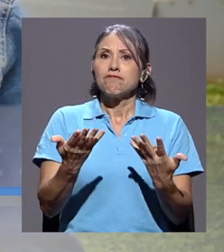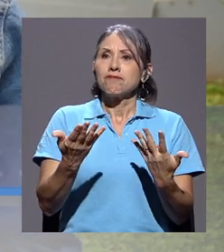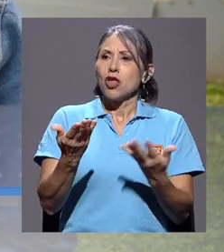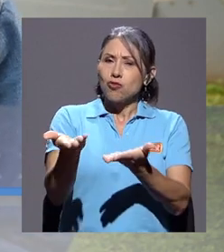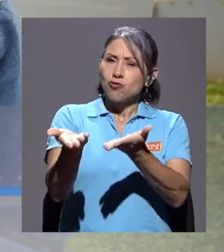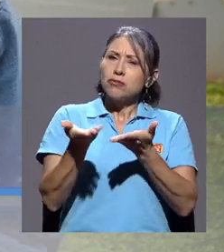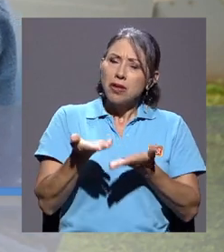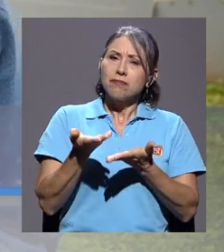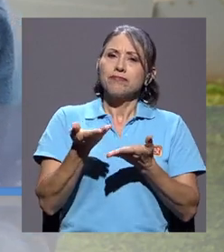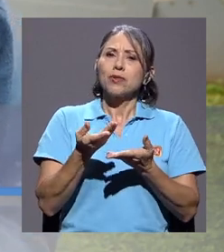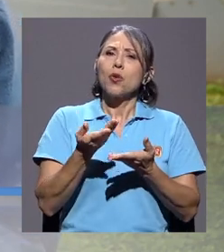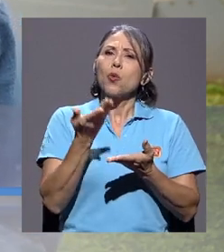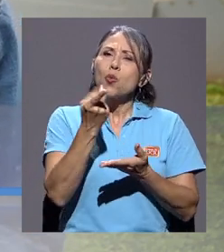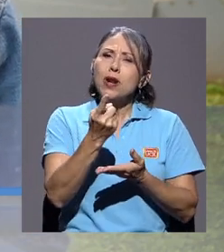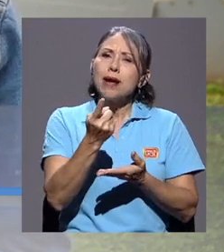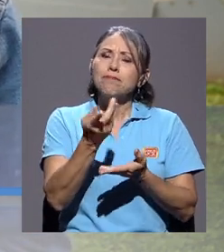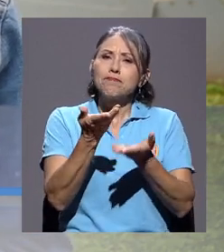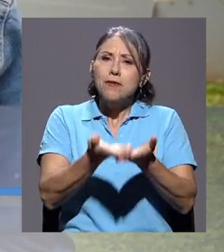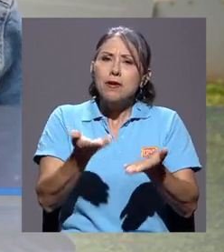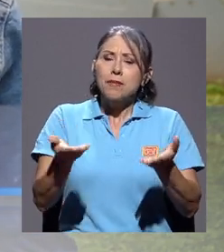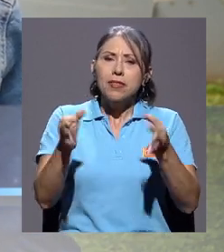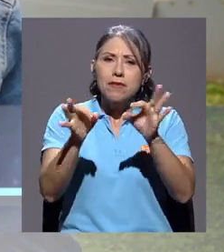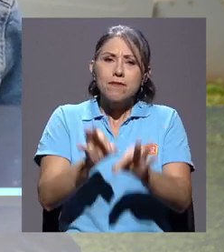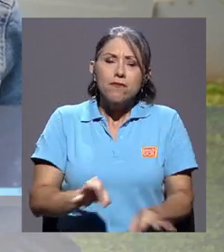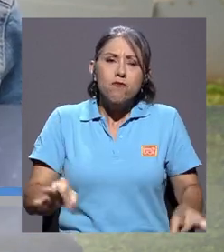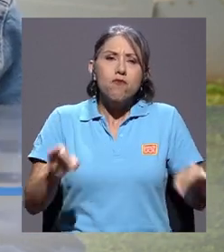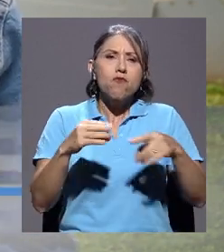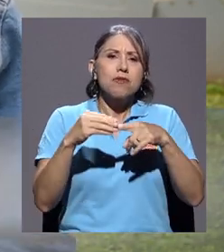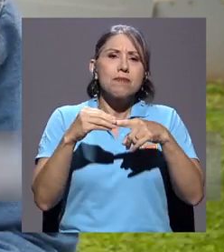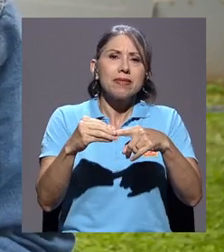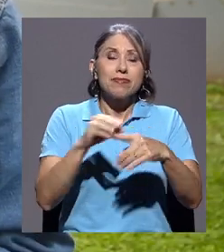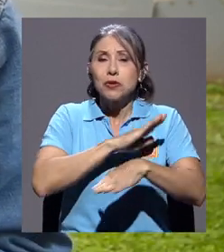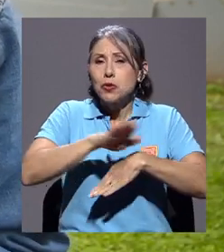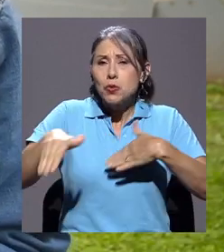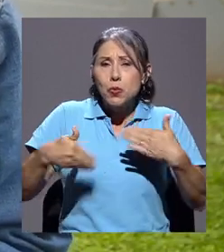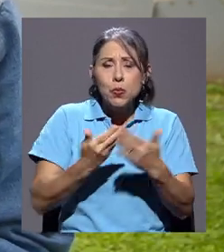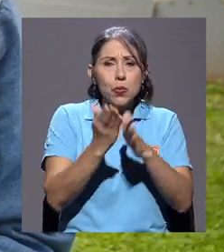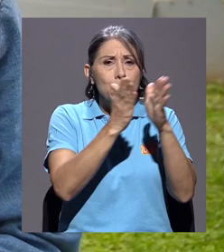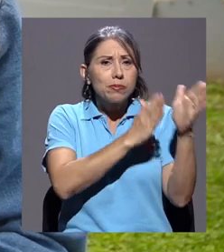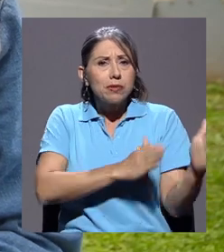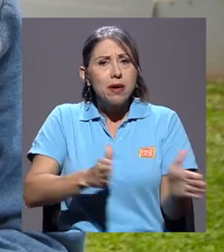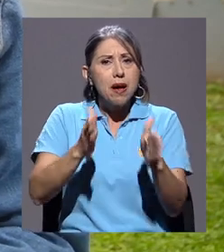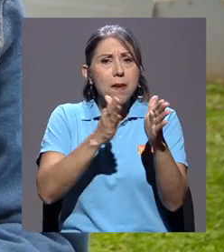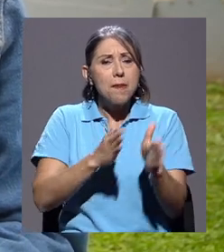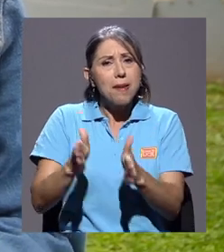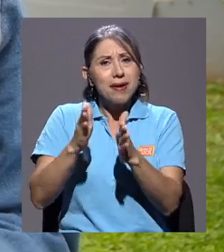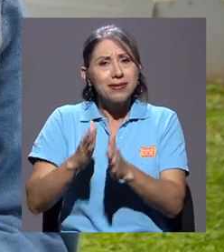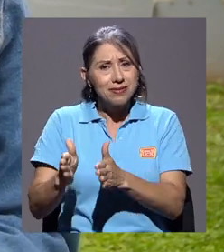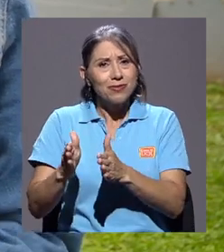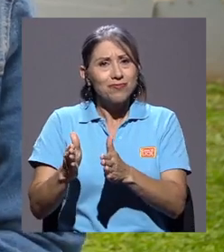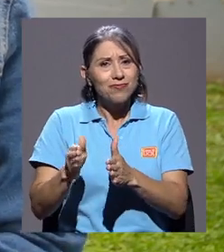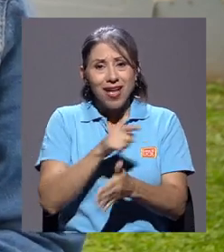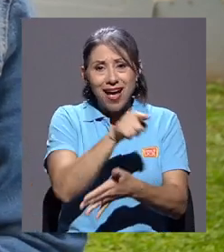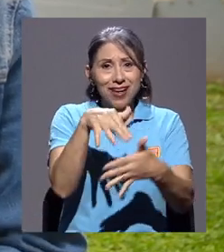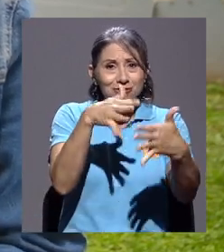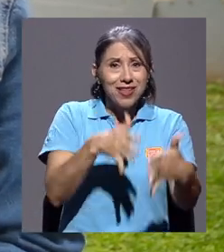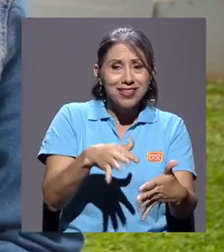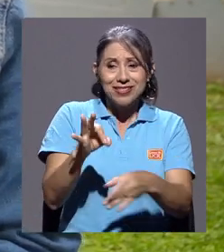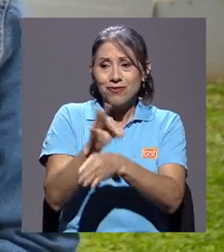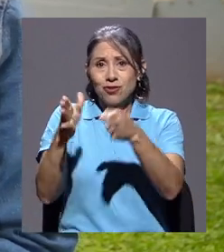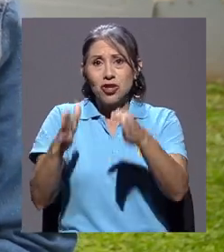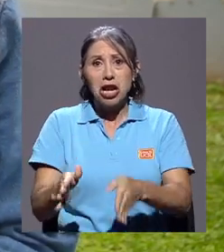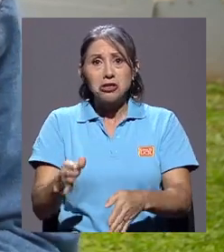estudiantes y funcionarios una herramienta fundamental, que es toda la preparación, que es poder llegar sin